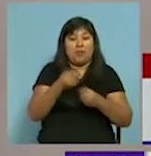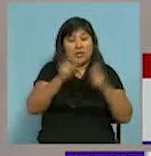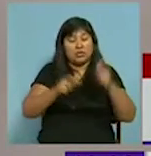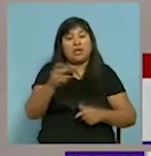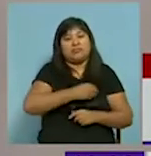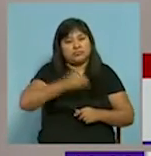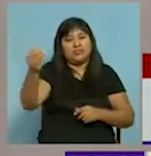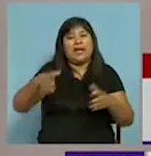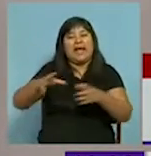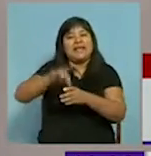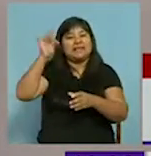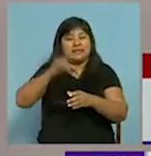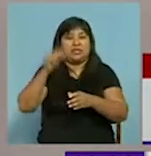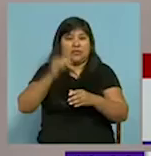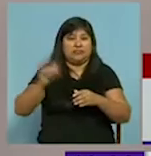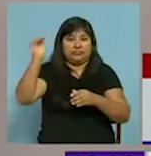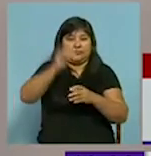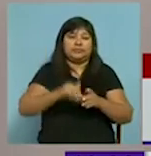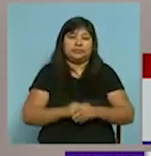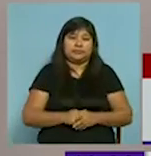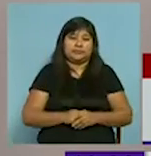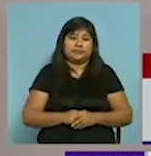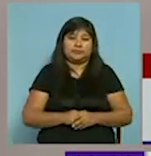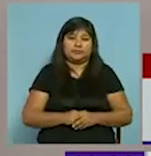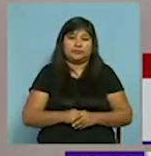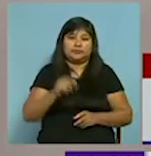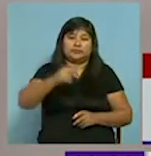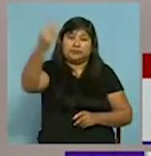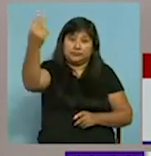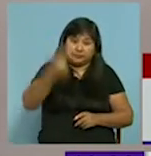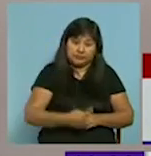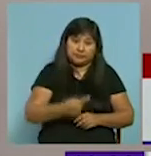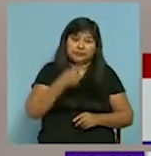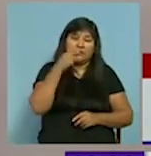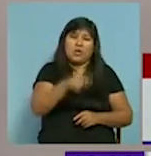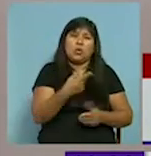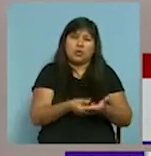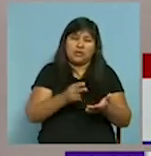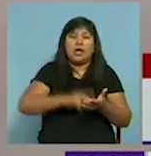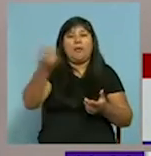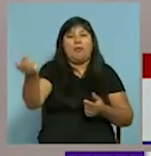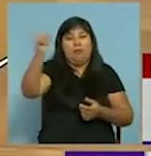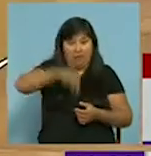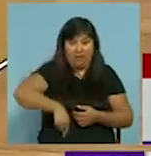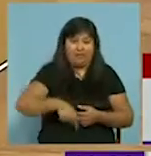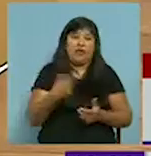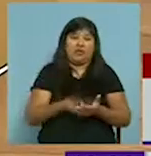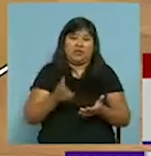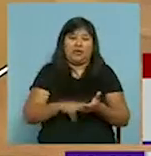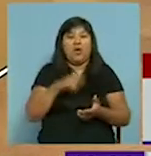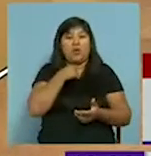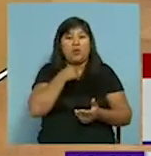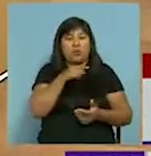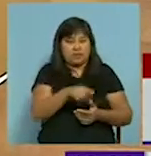es recién hace rato cuando le hacía la consulta de que se volvía a decida es un arma de doble filo se vuelve tranquilo como una tranquilidad que ha hecho